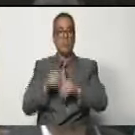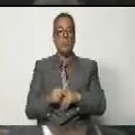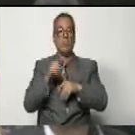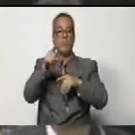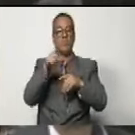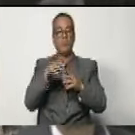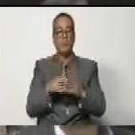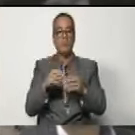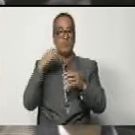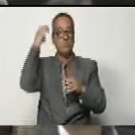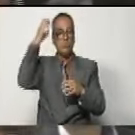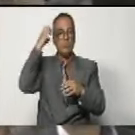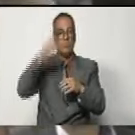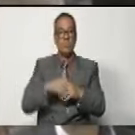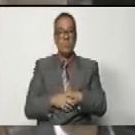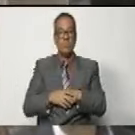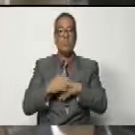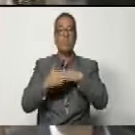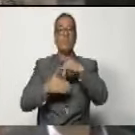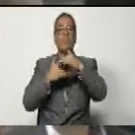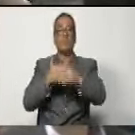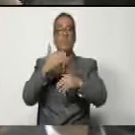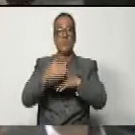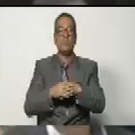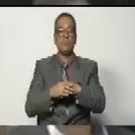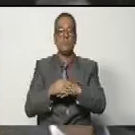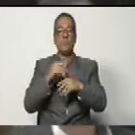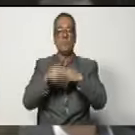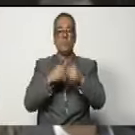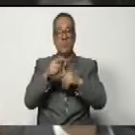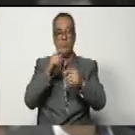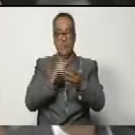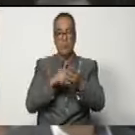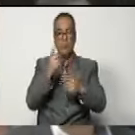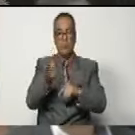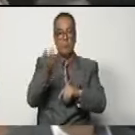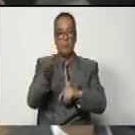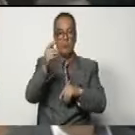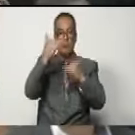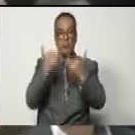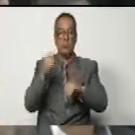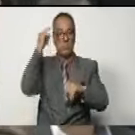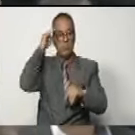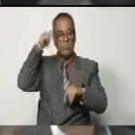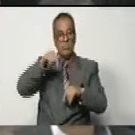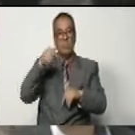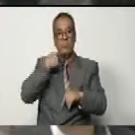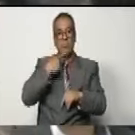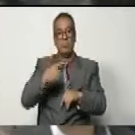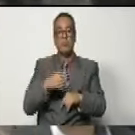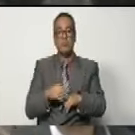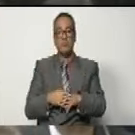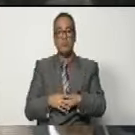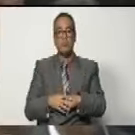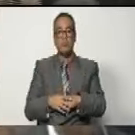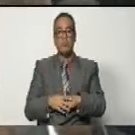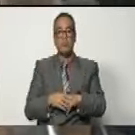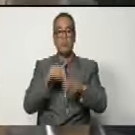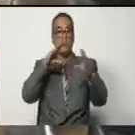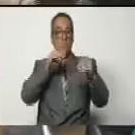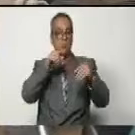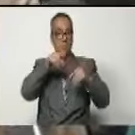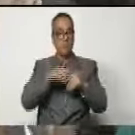un imperio europeo y que va a constituir un antecedente sumamente importante que hasta el día de hoy todavía ignoramos.